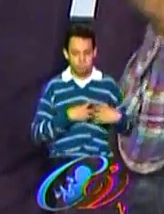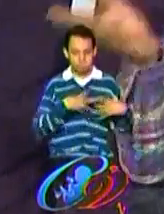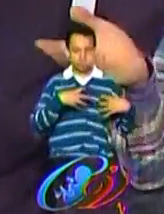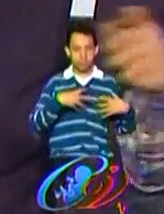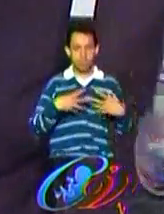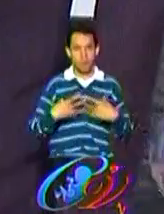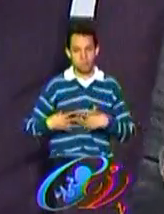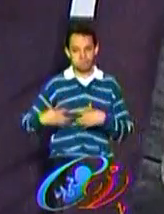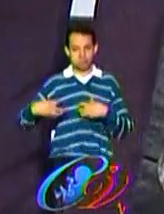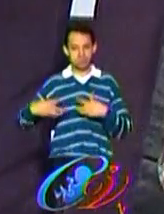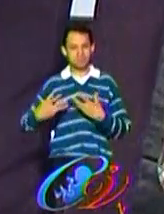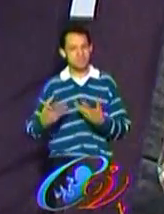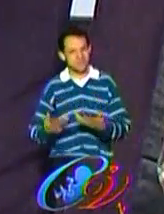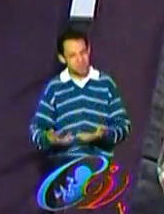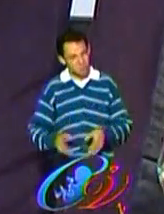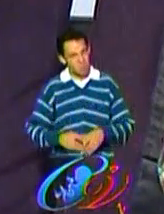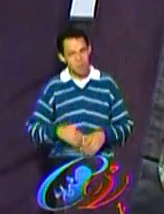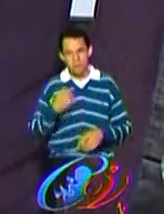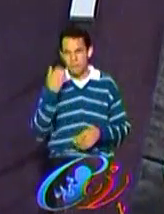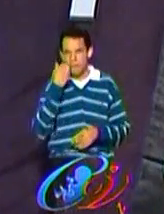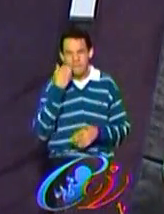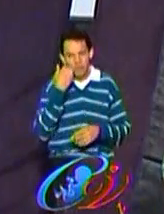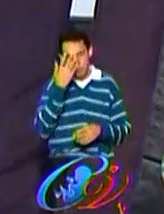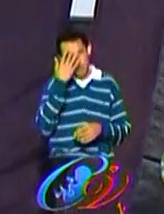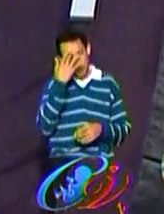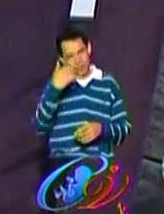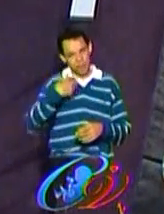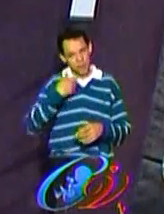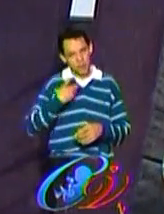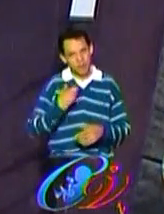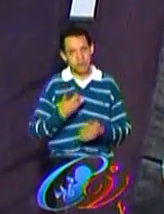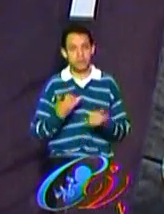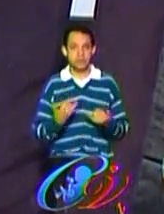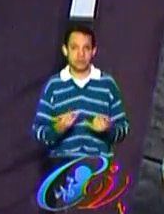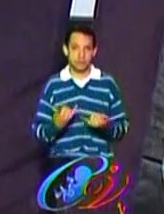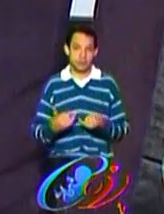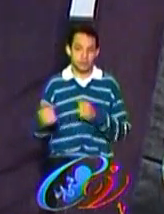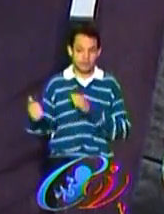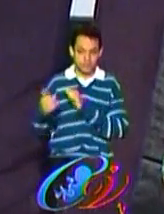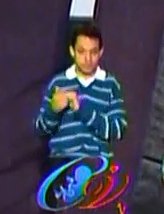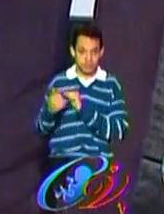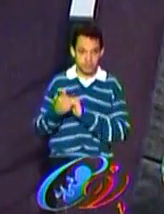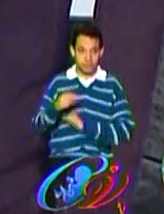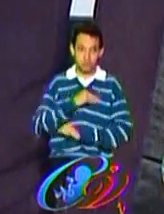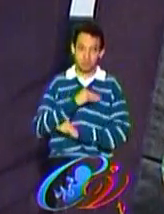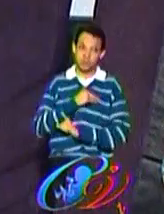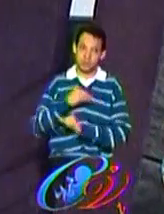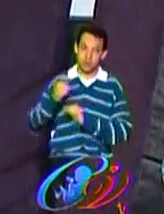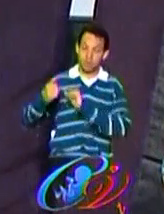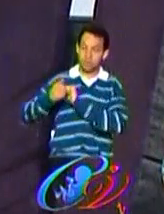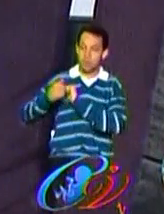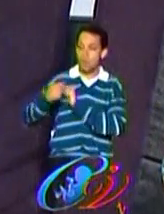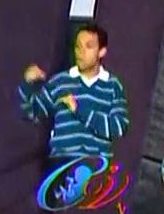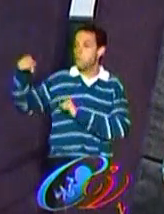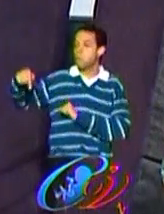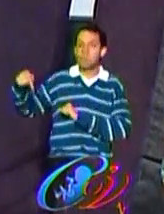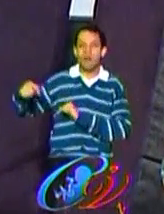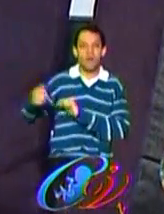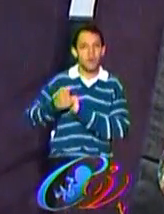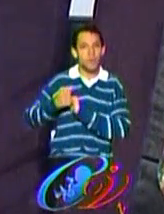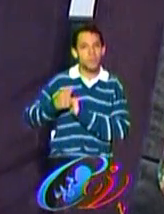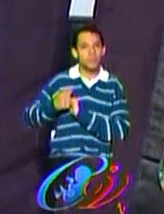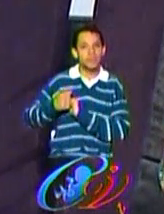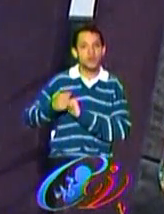un compendio de medicina interna. ¿Qué es lo que pasa? Para mí es motivo de mucha alegría poder compartir este espacio con